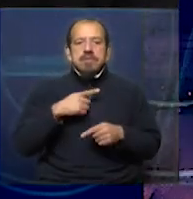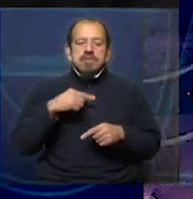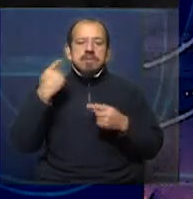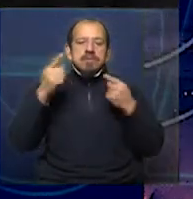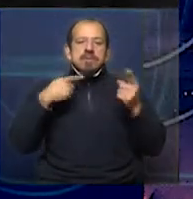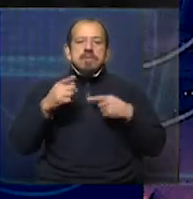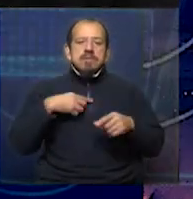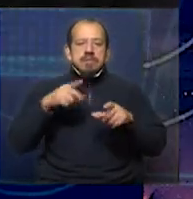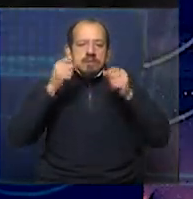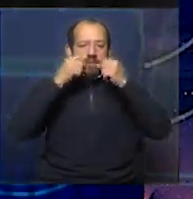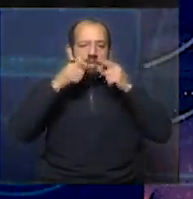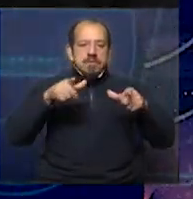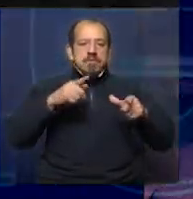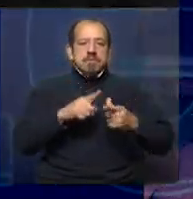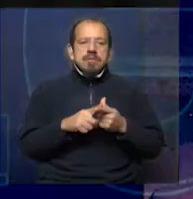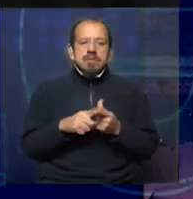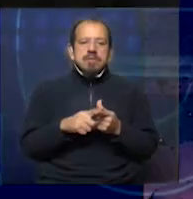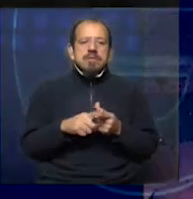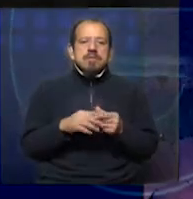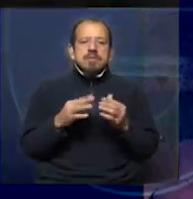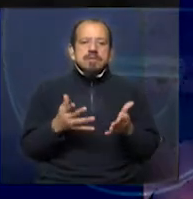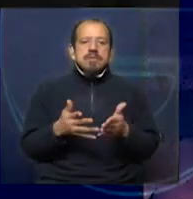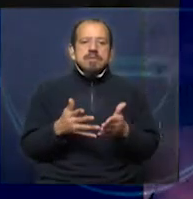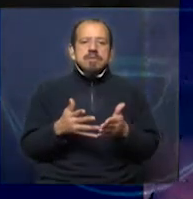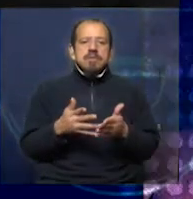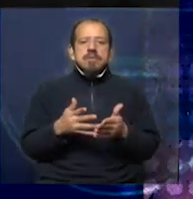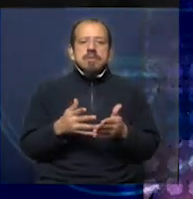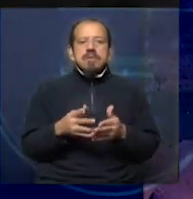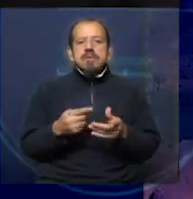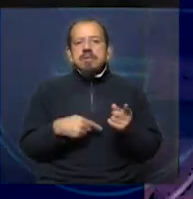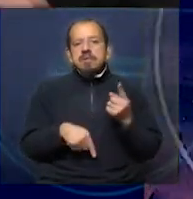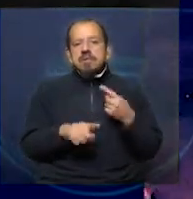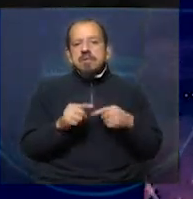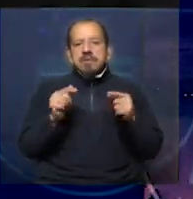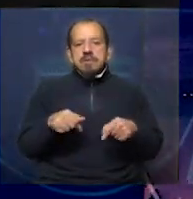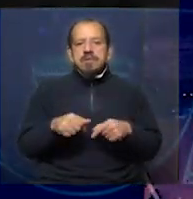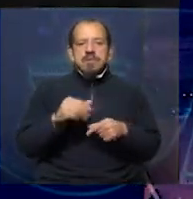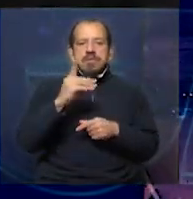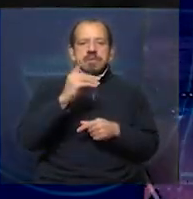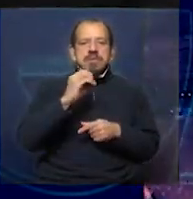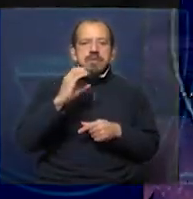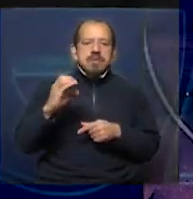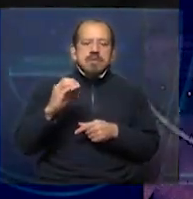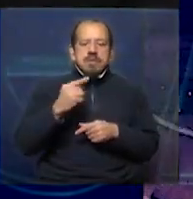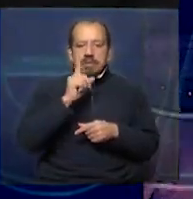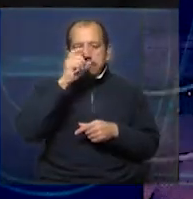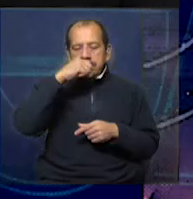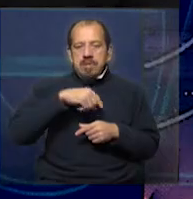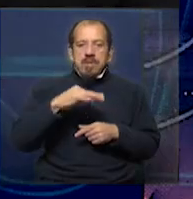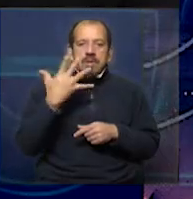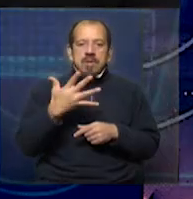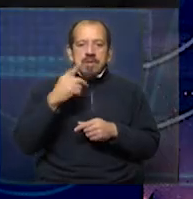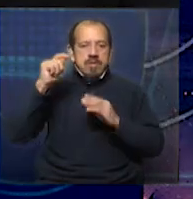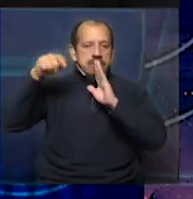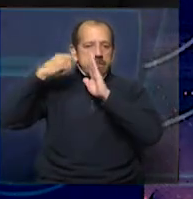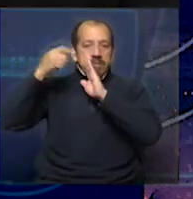de lenguajes, de narrativas, de puntos de interés. Y en este Doc Montevideo, en esas 5 películas uruguayas